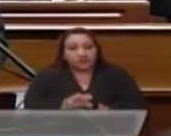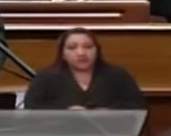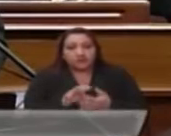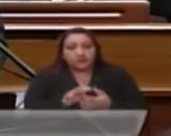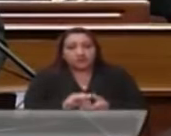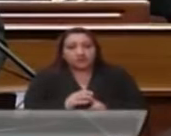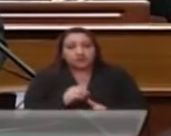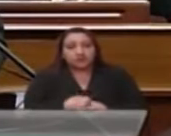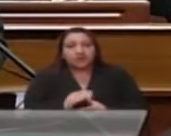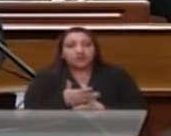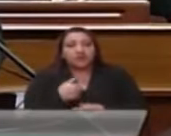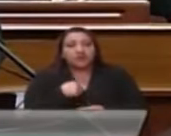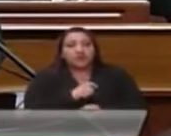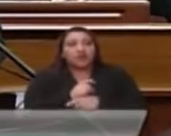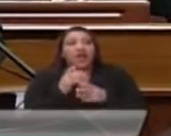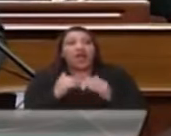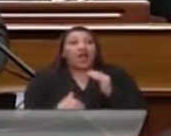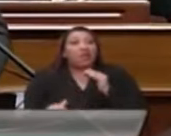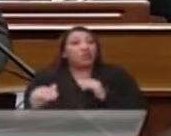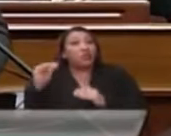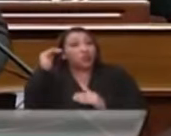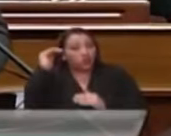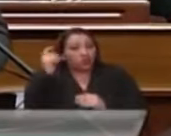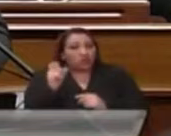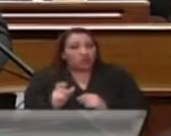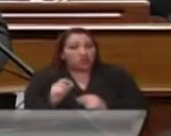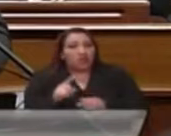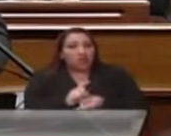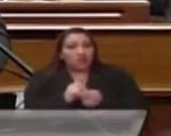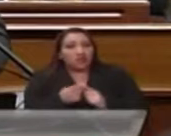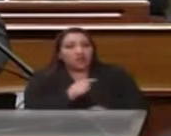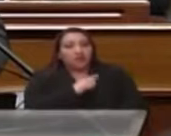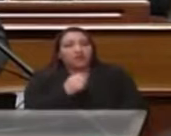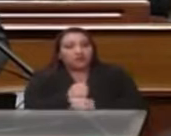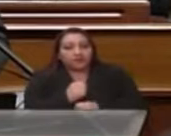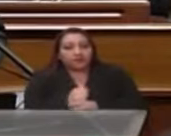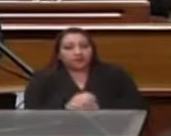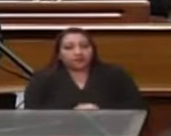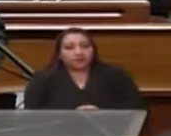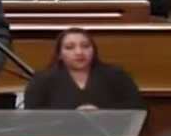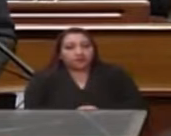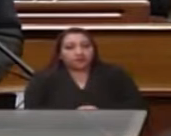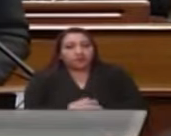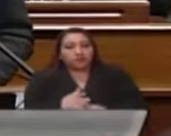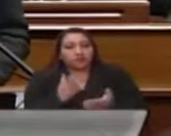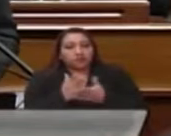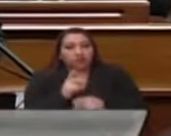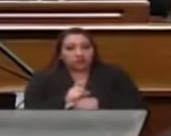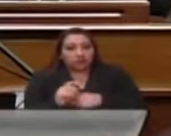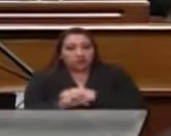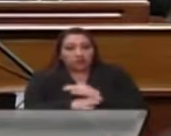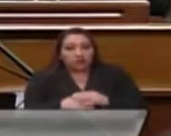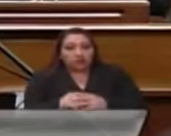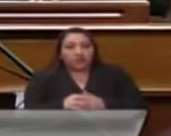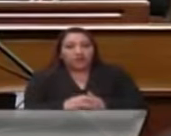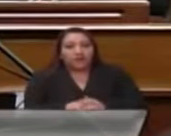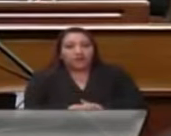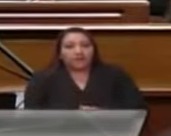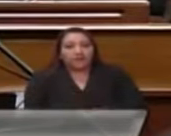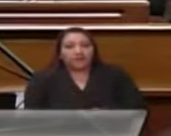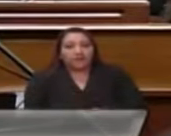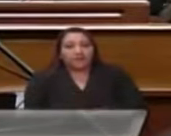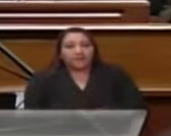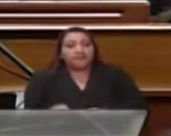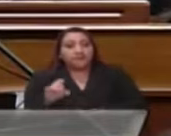particular entre nuestros adultos. Aquí reforzaremos nuestra acción a través de la educación básica alternativa,